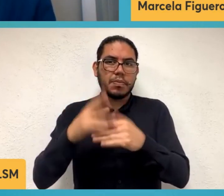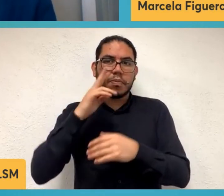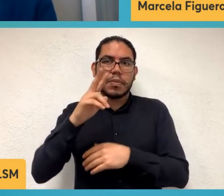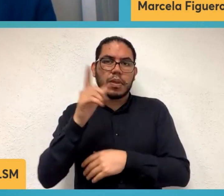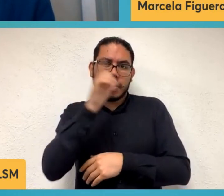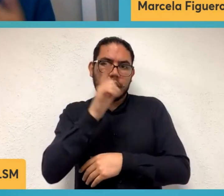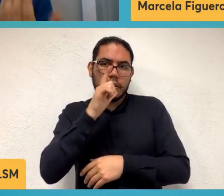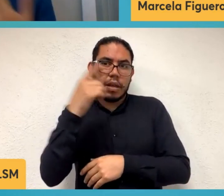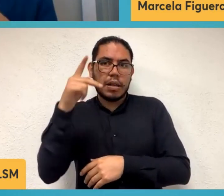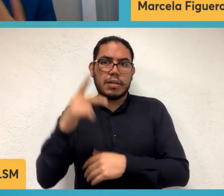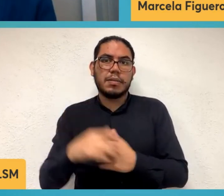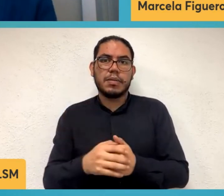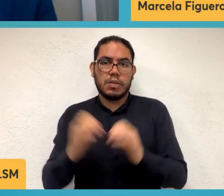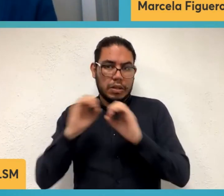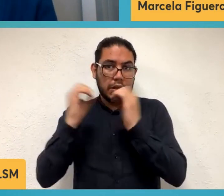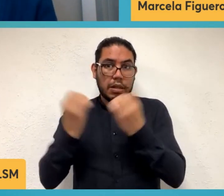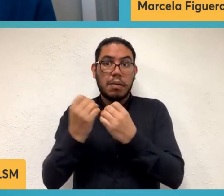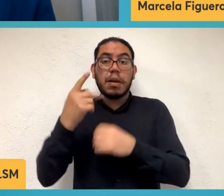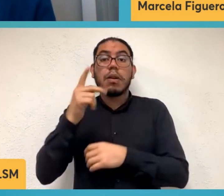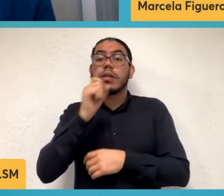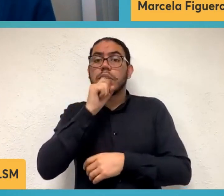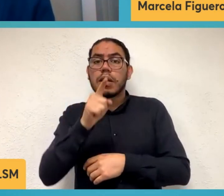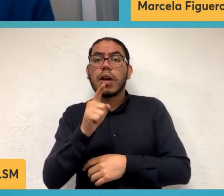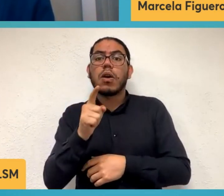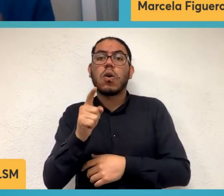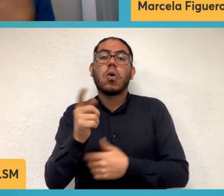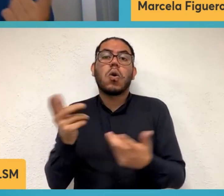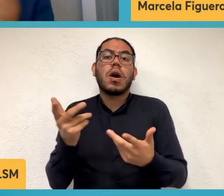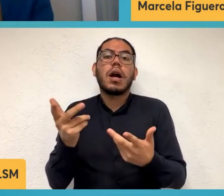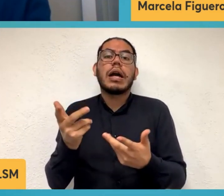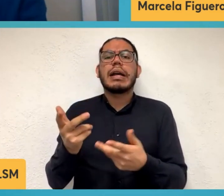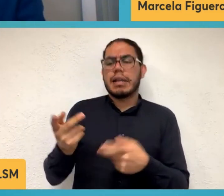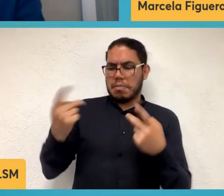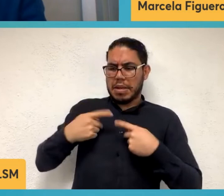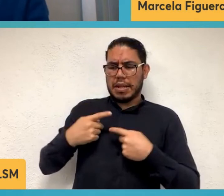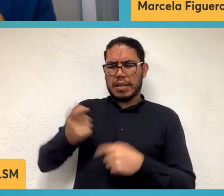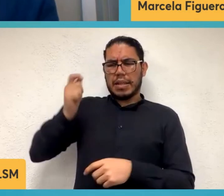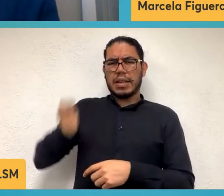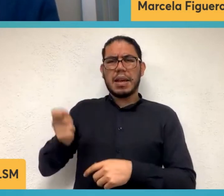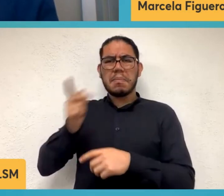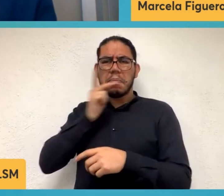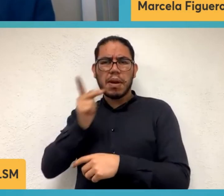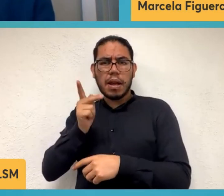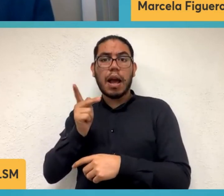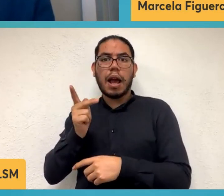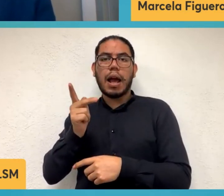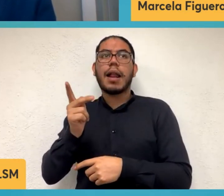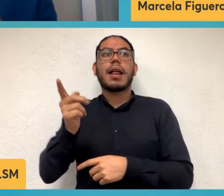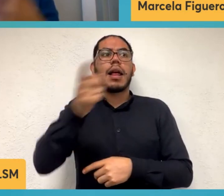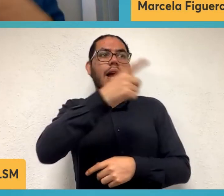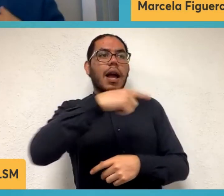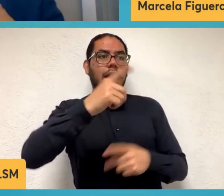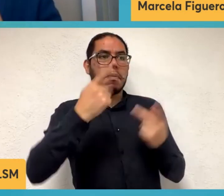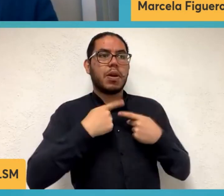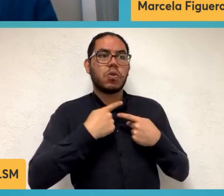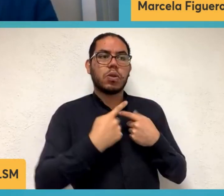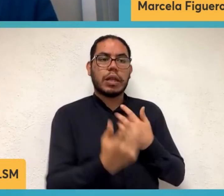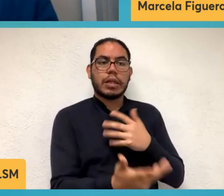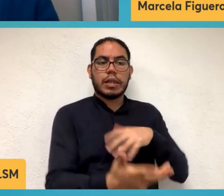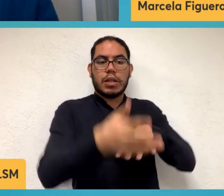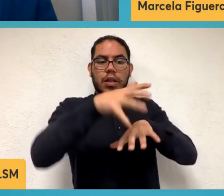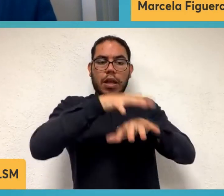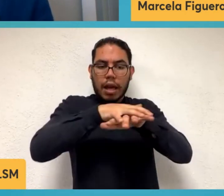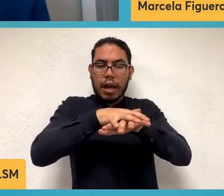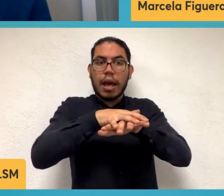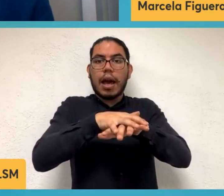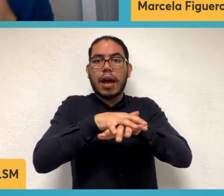organizaciones, pero bueno, los stakeholders no son otros quienes, sino los involucrados con tu causa. Es bien importante también cuando llegan a nosotros,